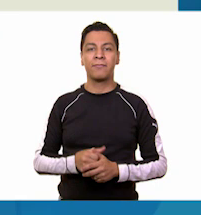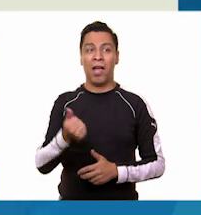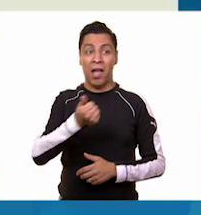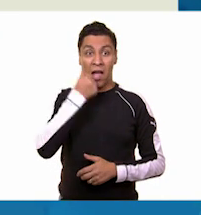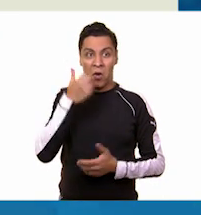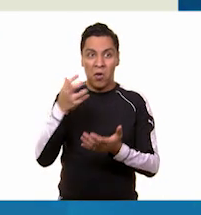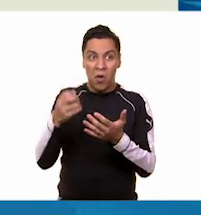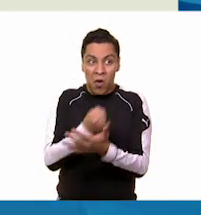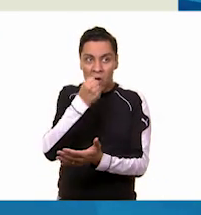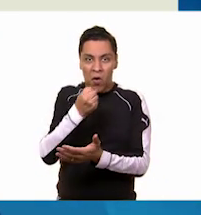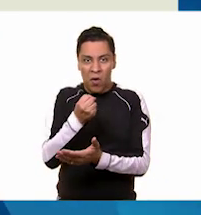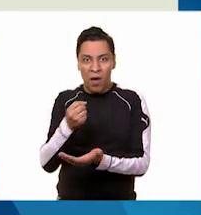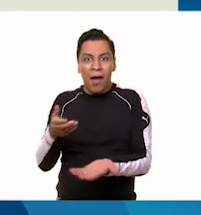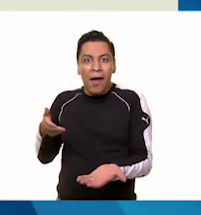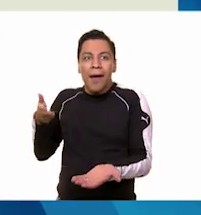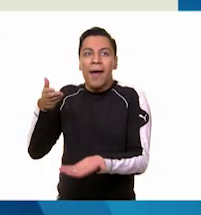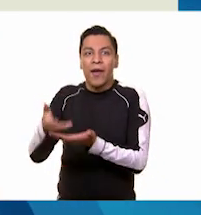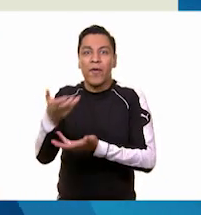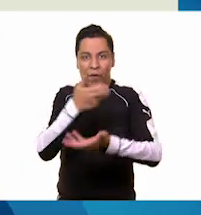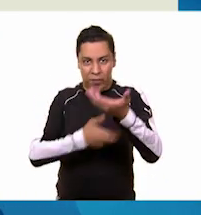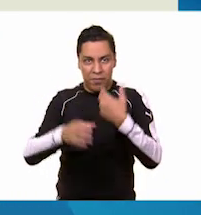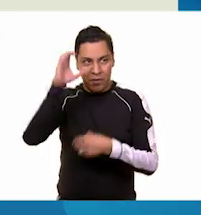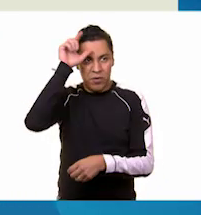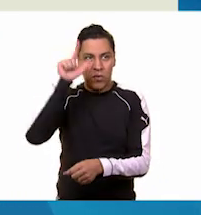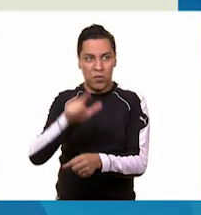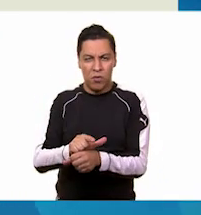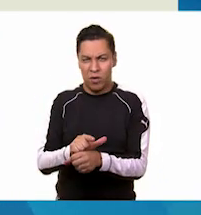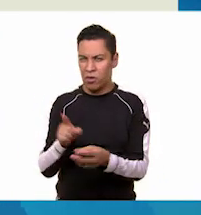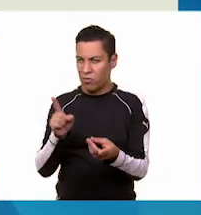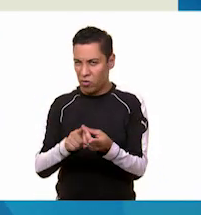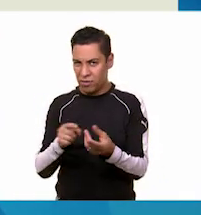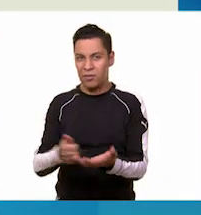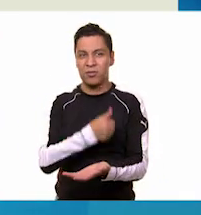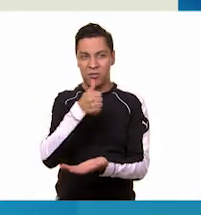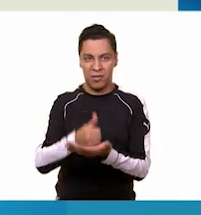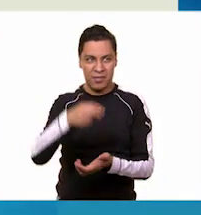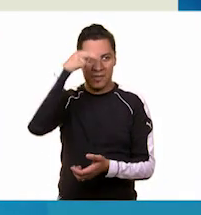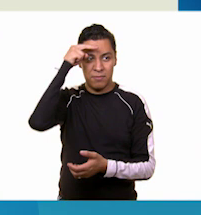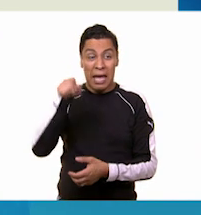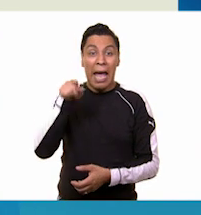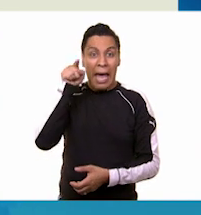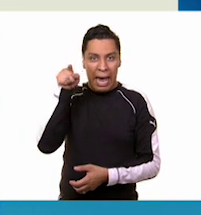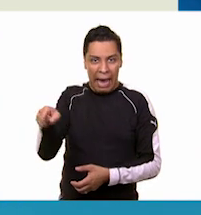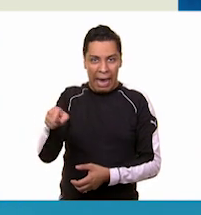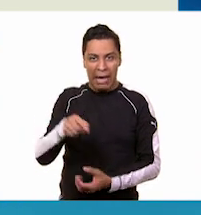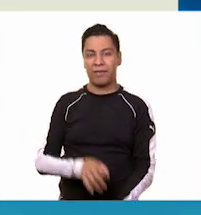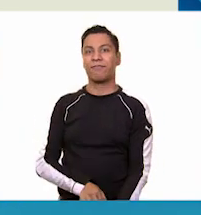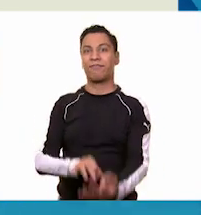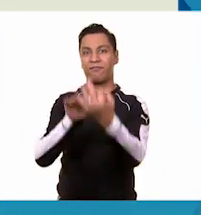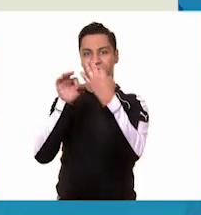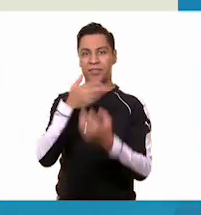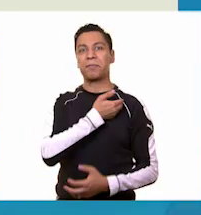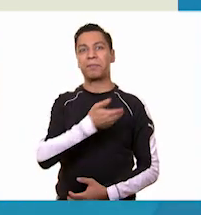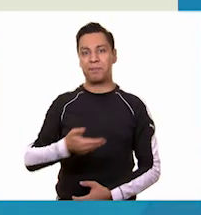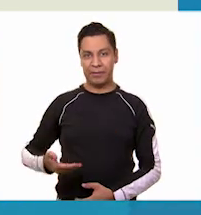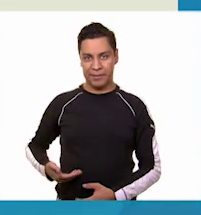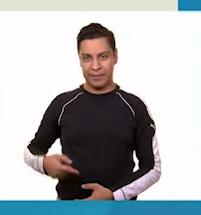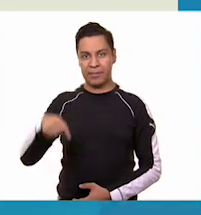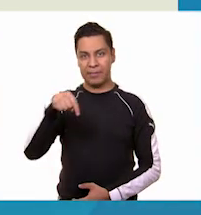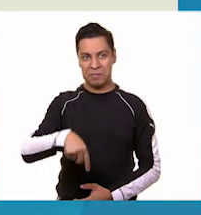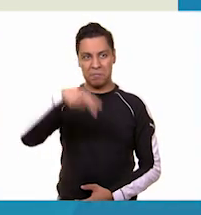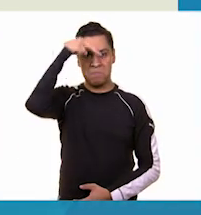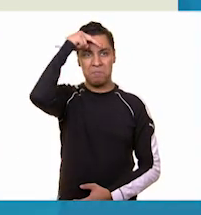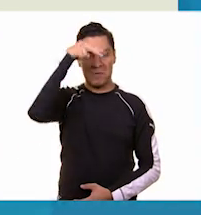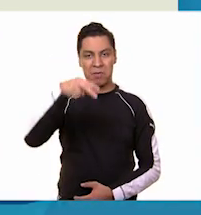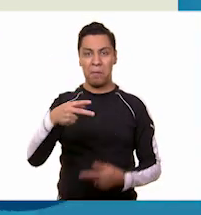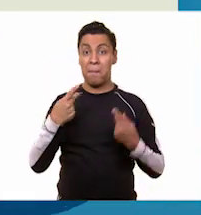ganador asistirá a la convivencia cultural que se realizará en la Ciudad de México. Ahí hablará frente al presidente de la República y los